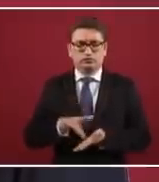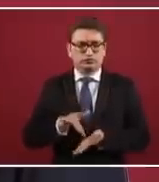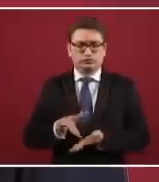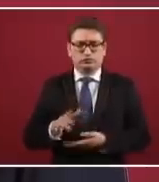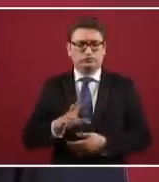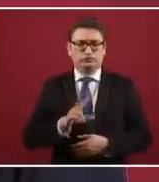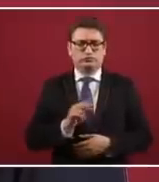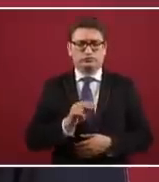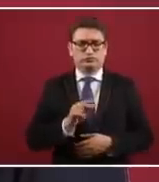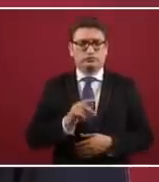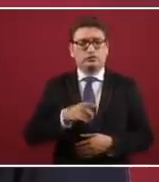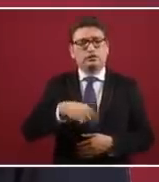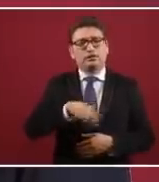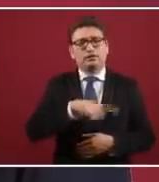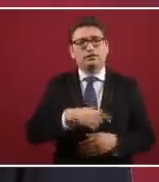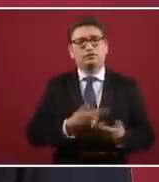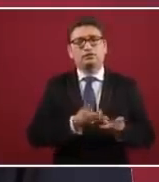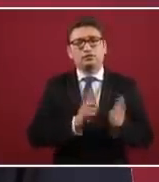son conservadores,